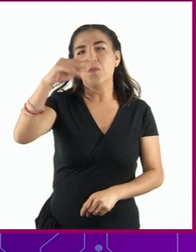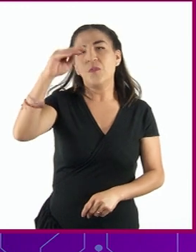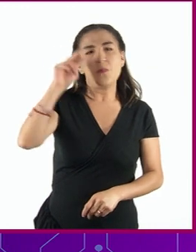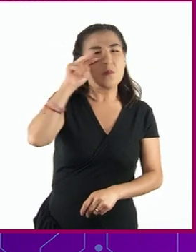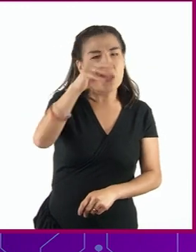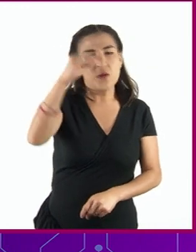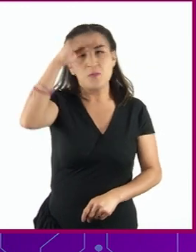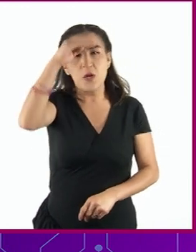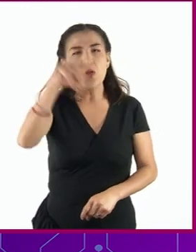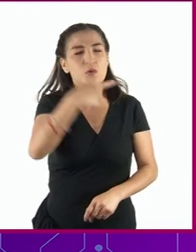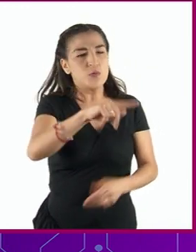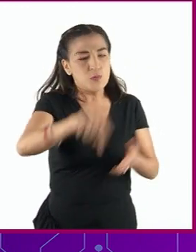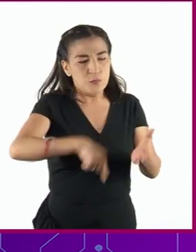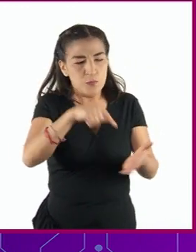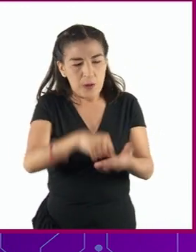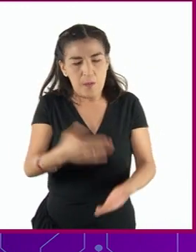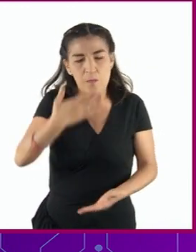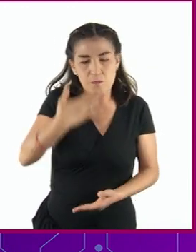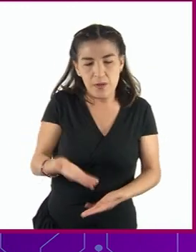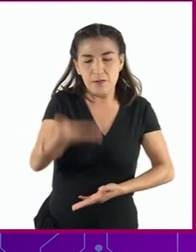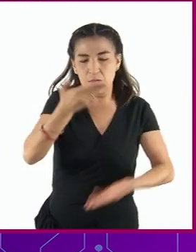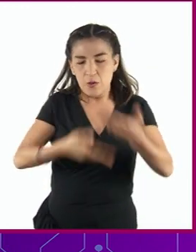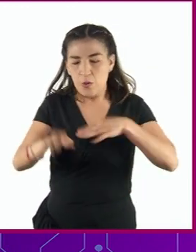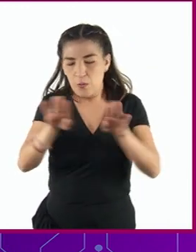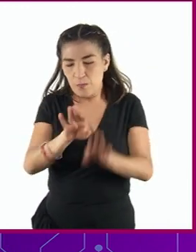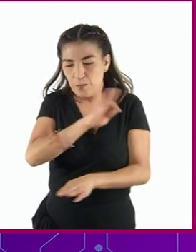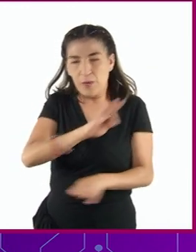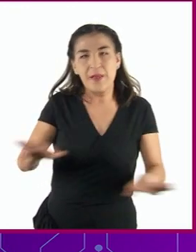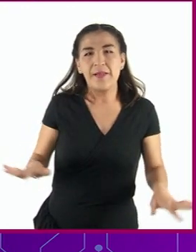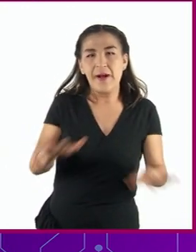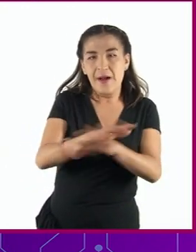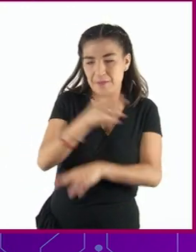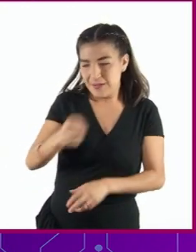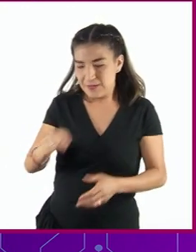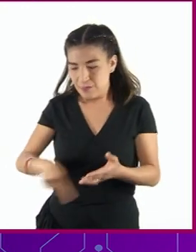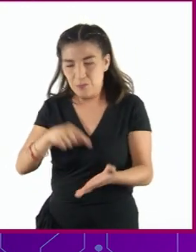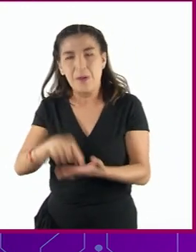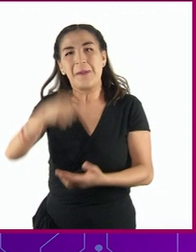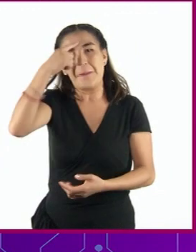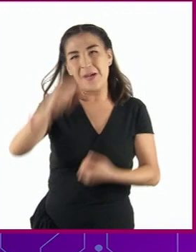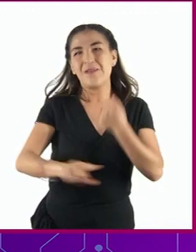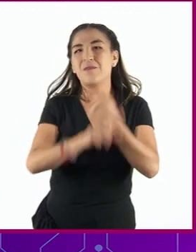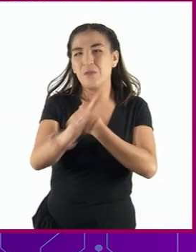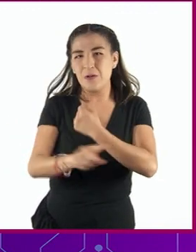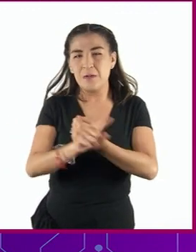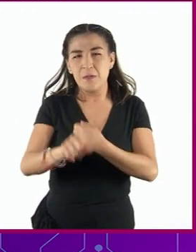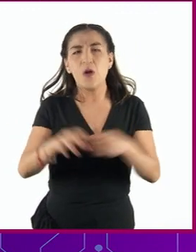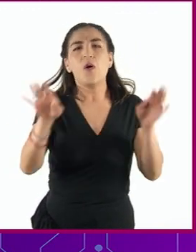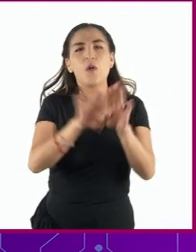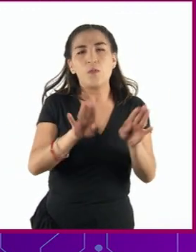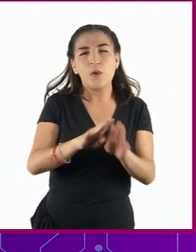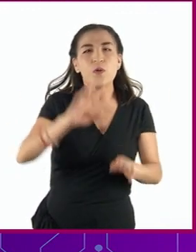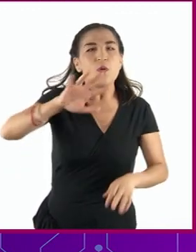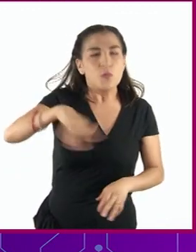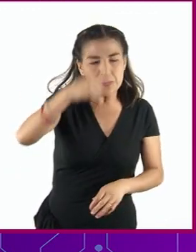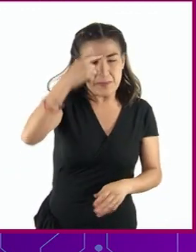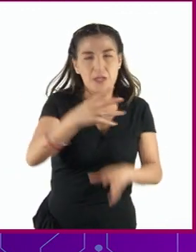la comunicación entre las partes y la transformación del conflicto, ayudar a encontrar